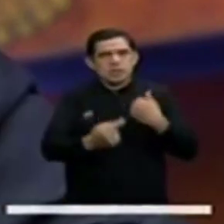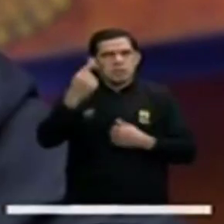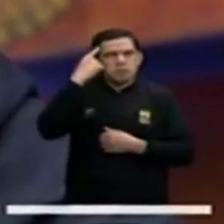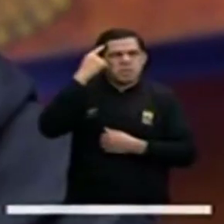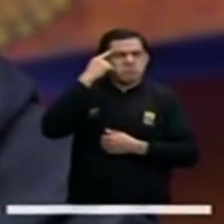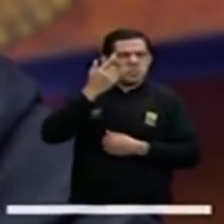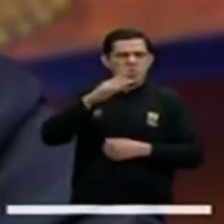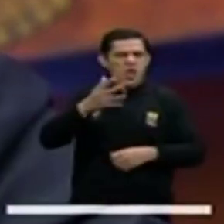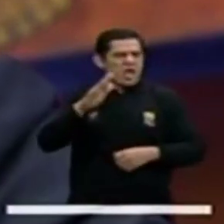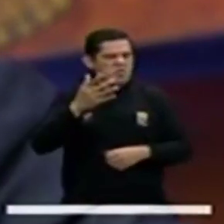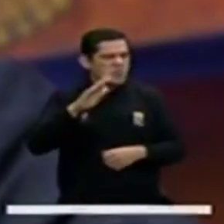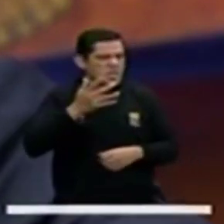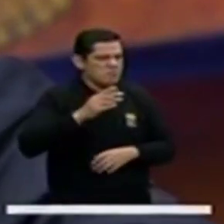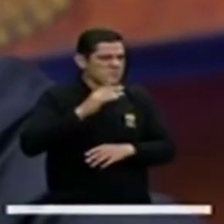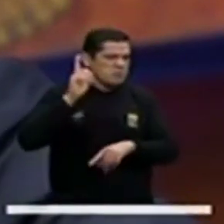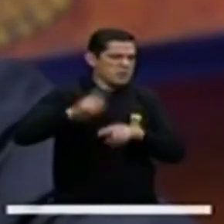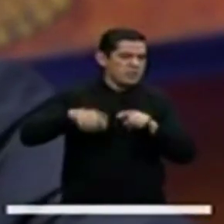a imaginar.